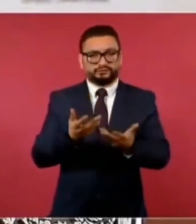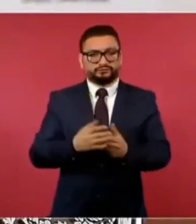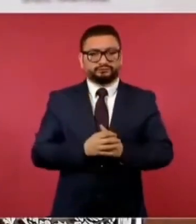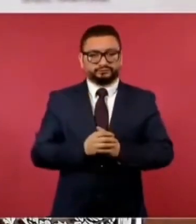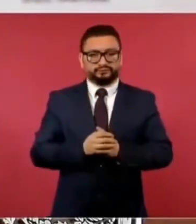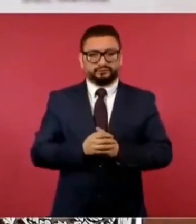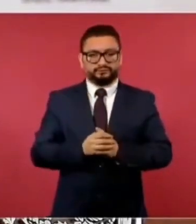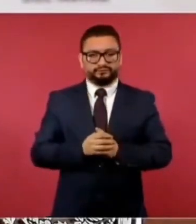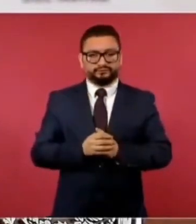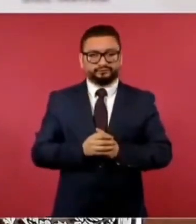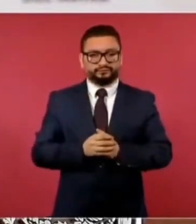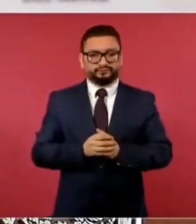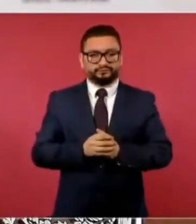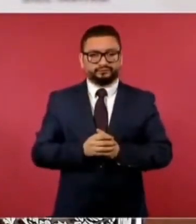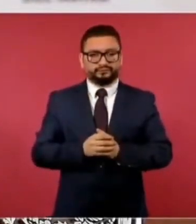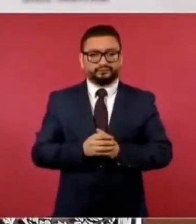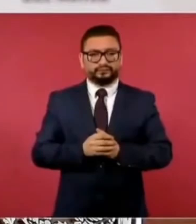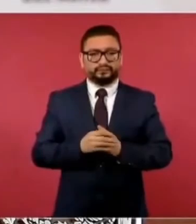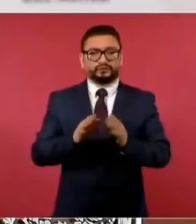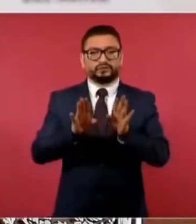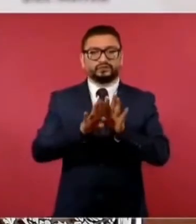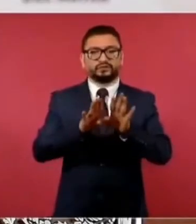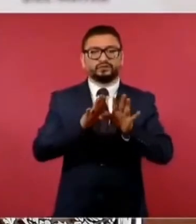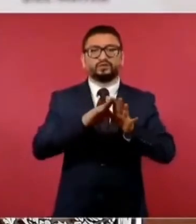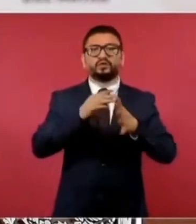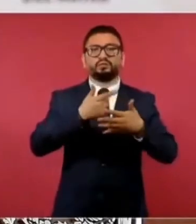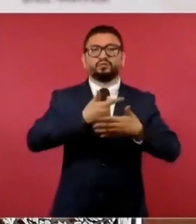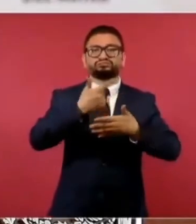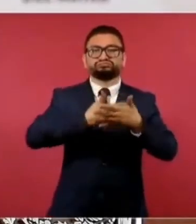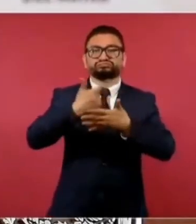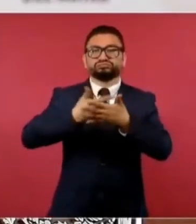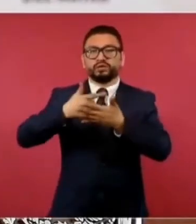¿sí? O a hacer contabilidades falsas.